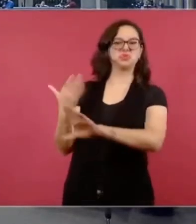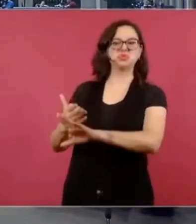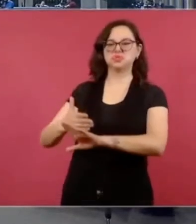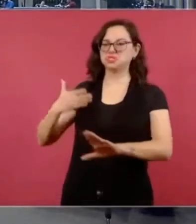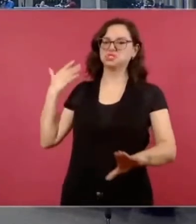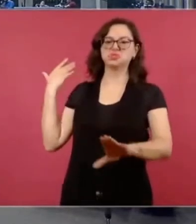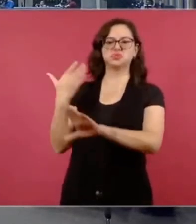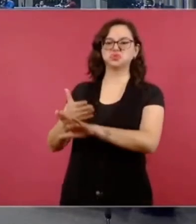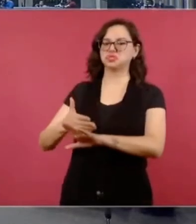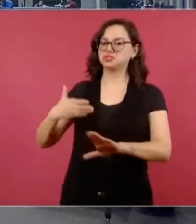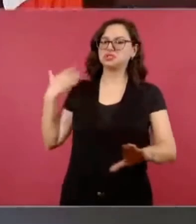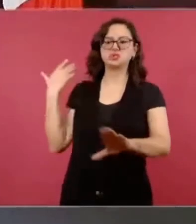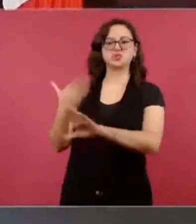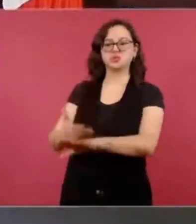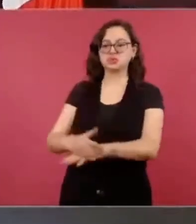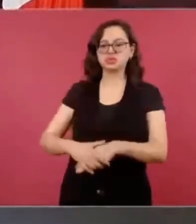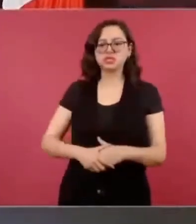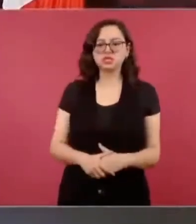oponerse por oponerse.